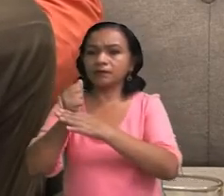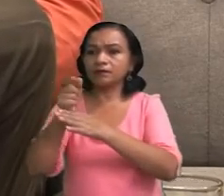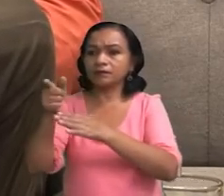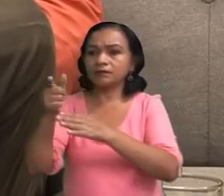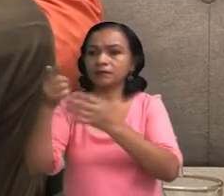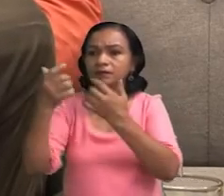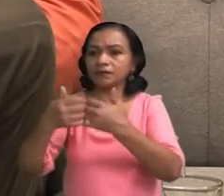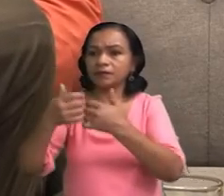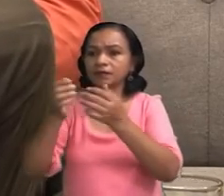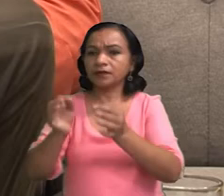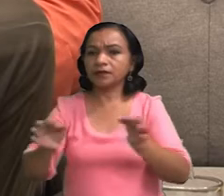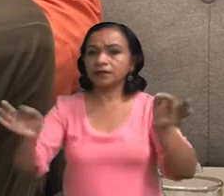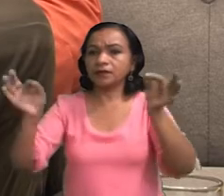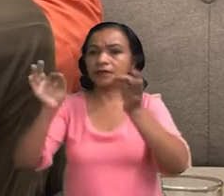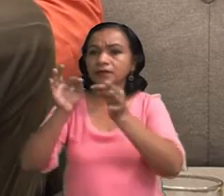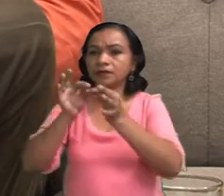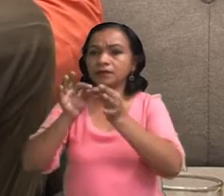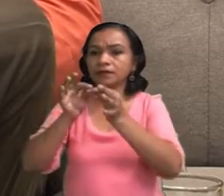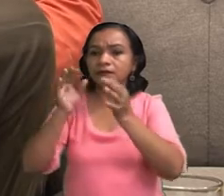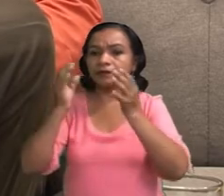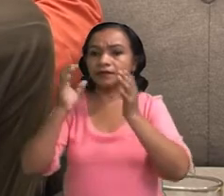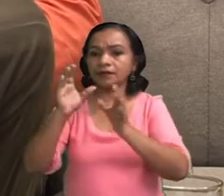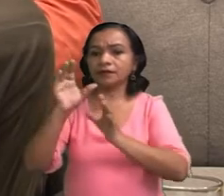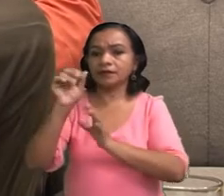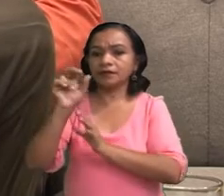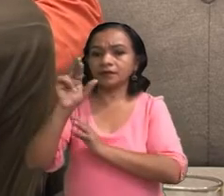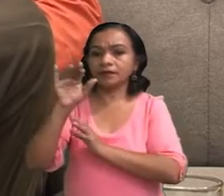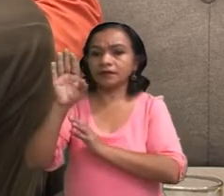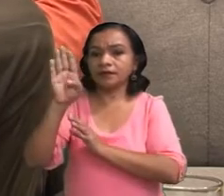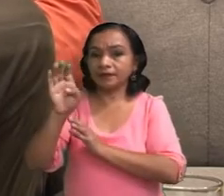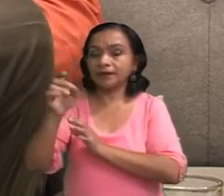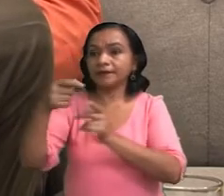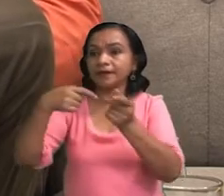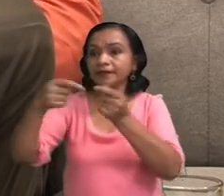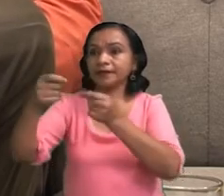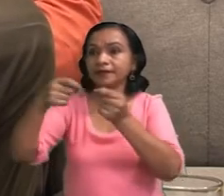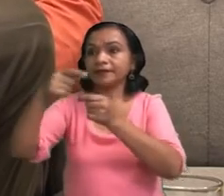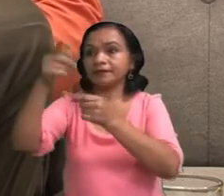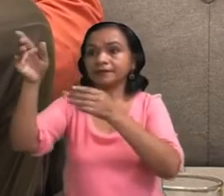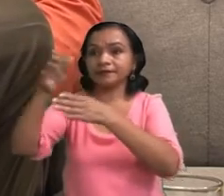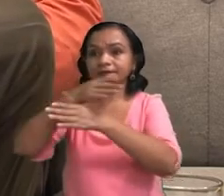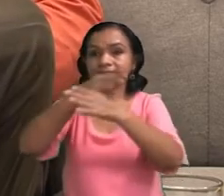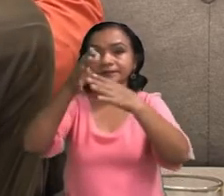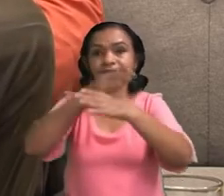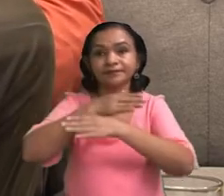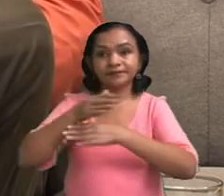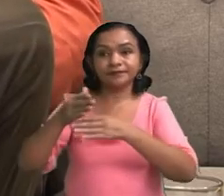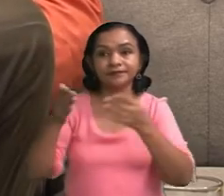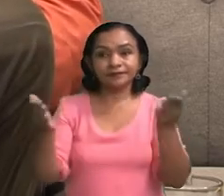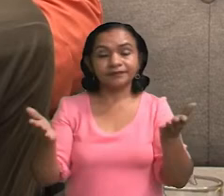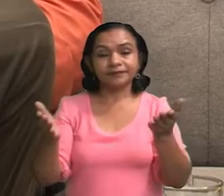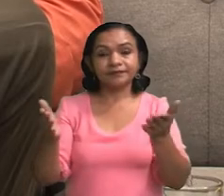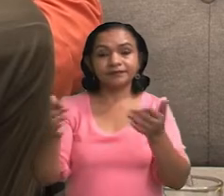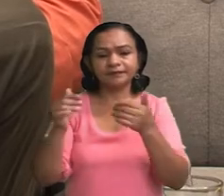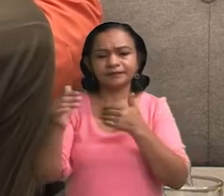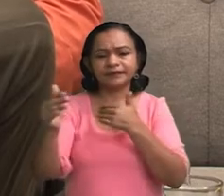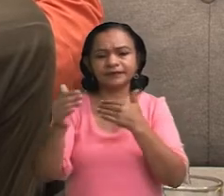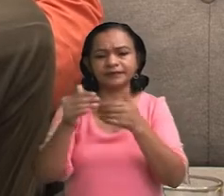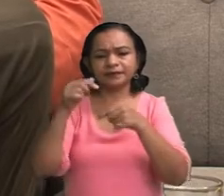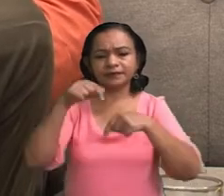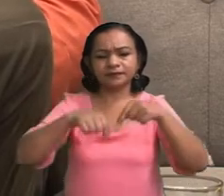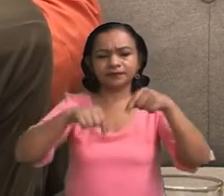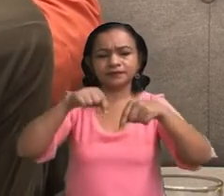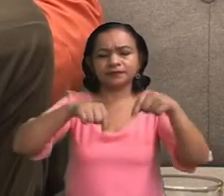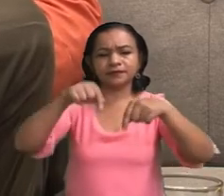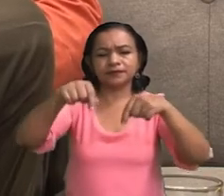cara fundamental está hacia el Caribe, hacia exportar al Caribe, así y te encontrás entonces que a unos pocos kilómetros de